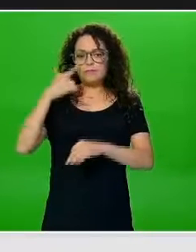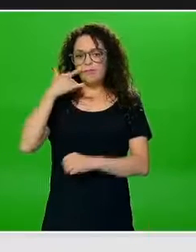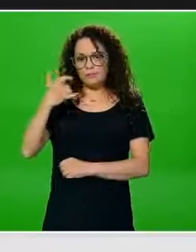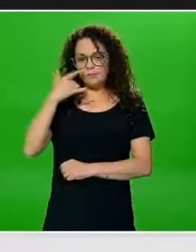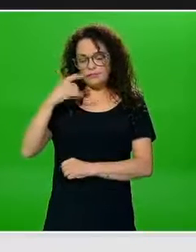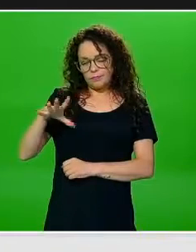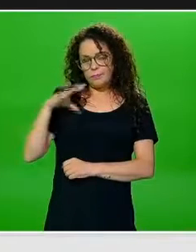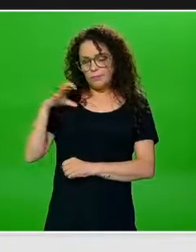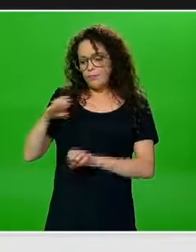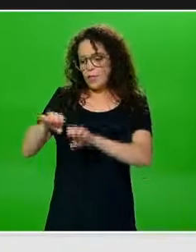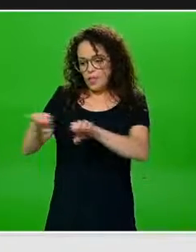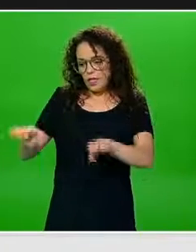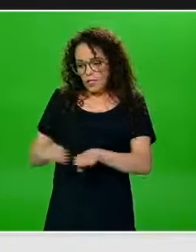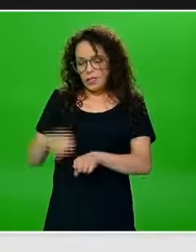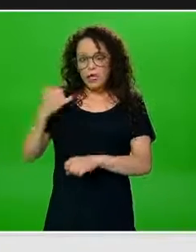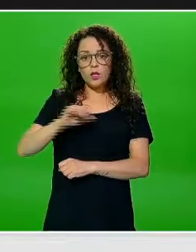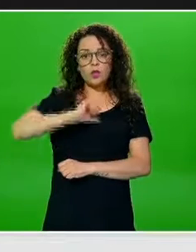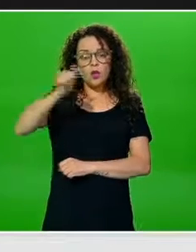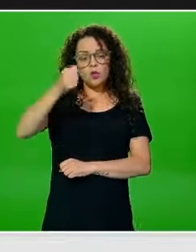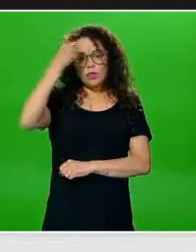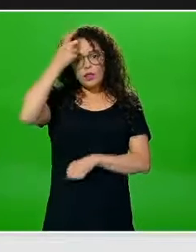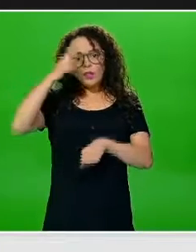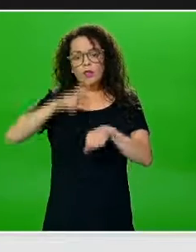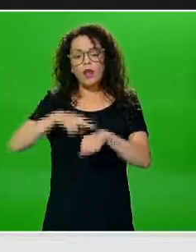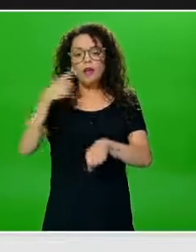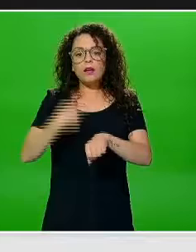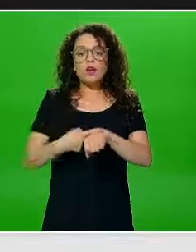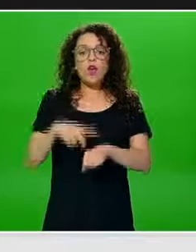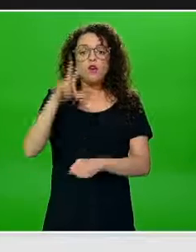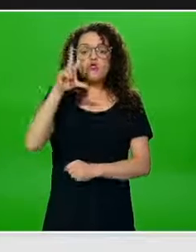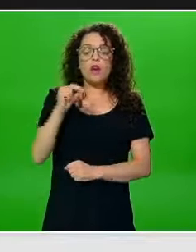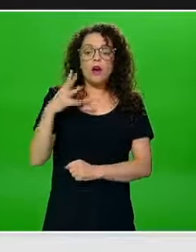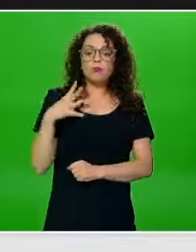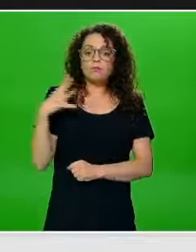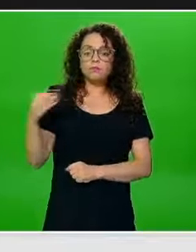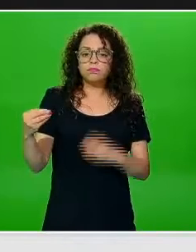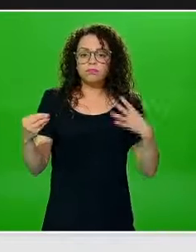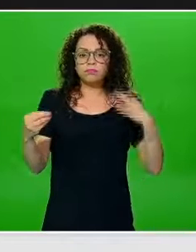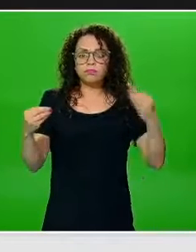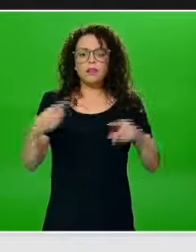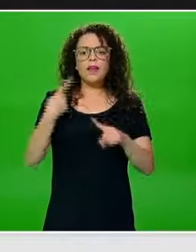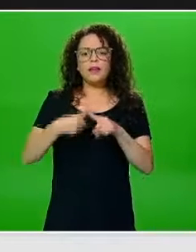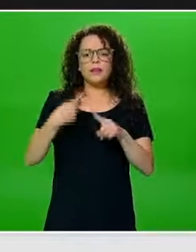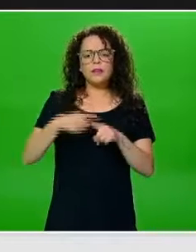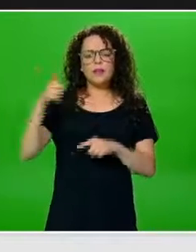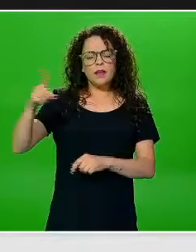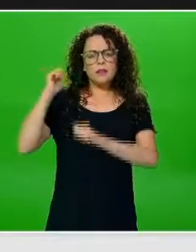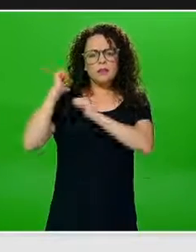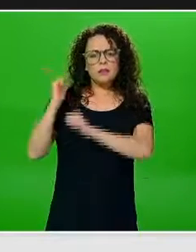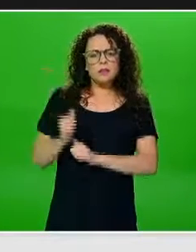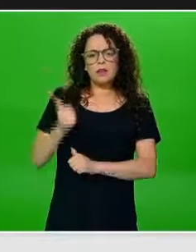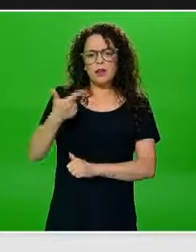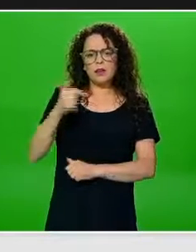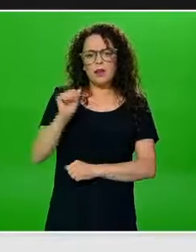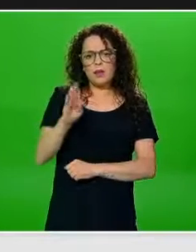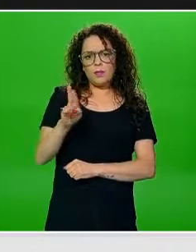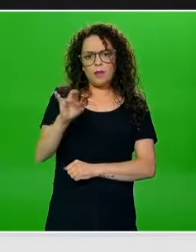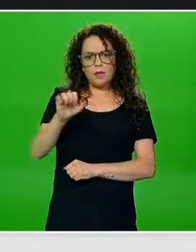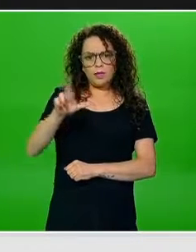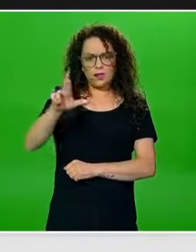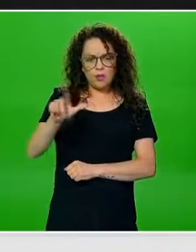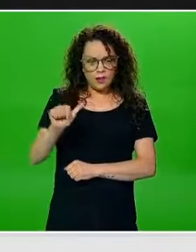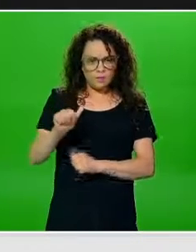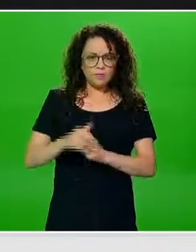la dirección de enfermedades no transmisibles a cargo de la doctora Gabriela Nucamendi y la dirección